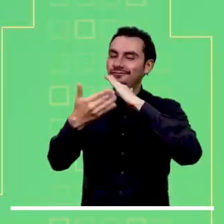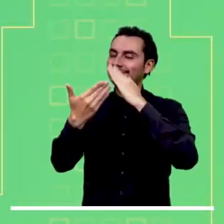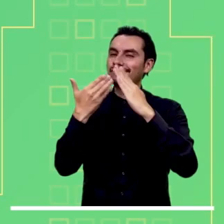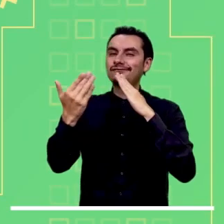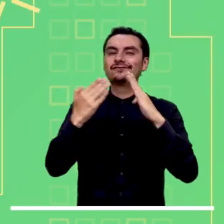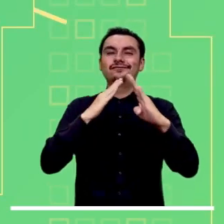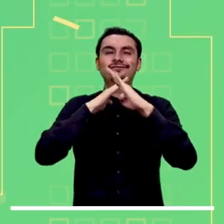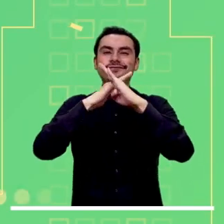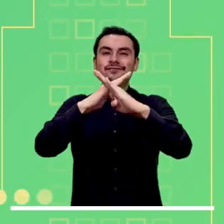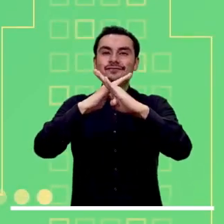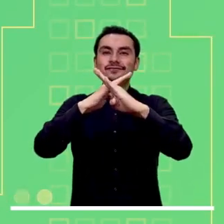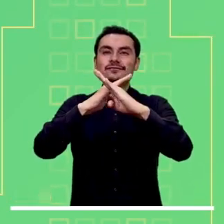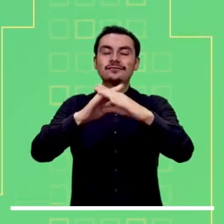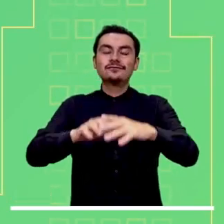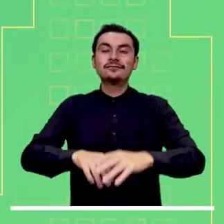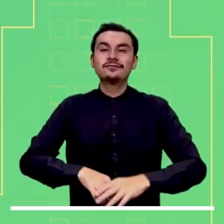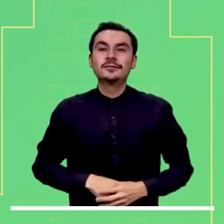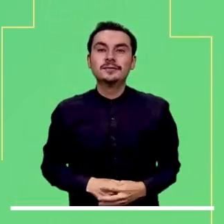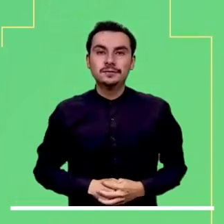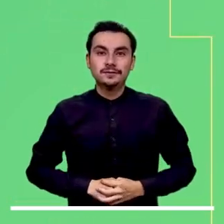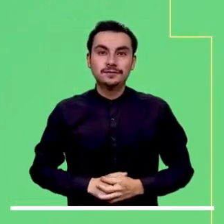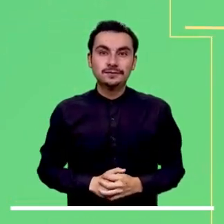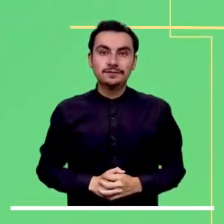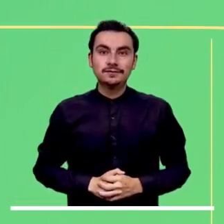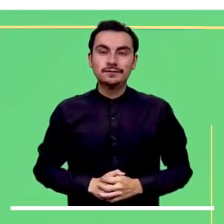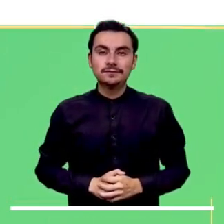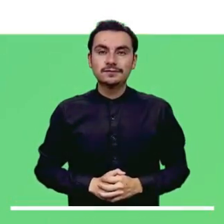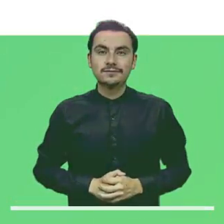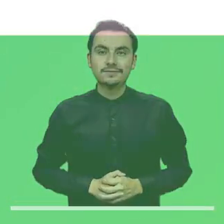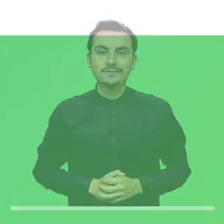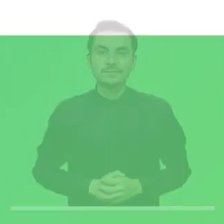Síguenos en nuestras redes sociales. Nuestro